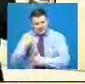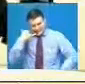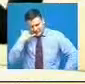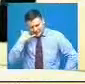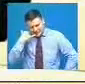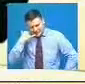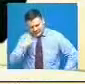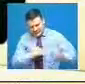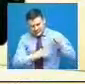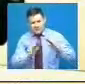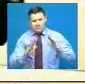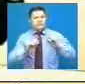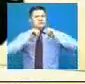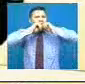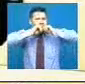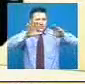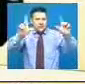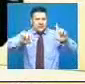Nos comprometimos públicamente.